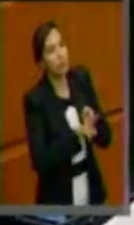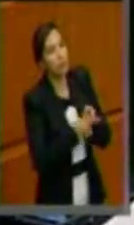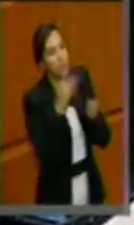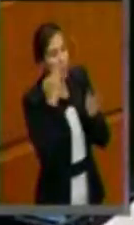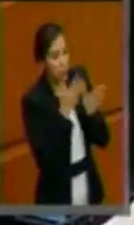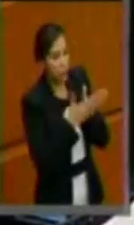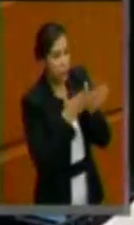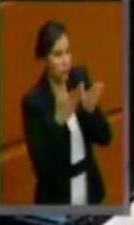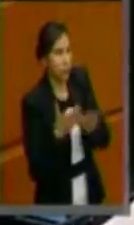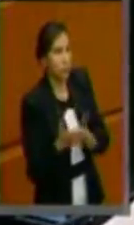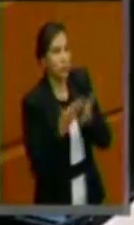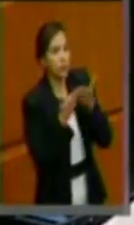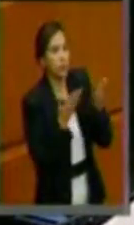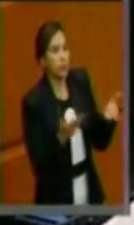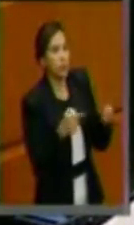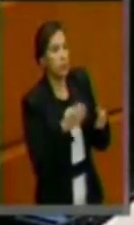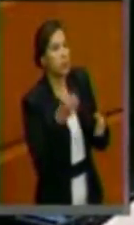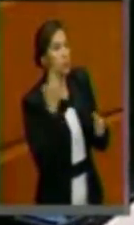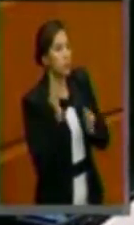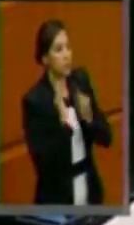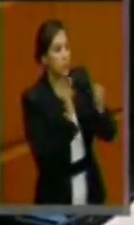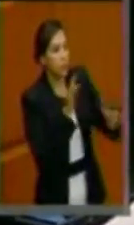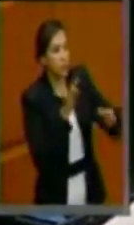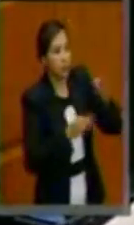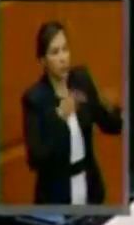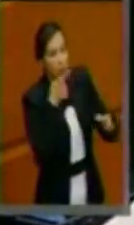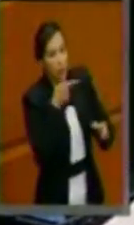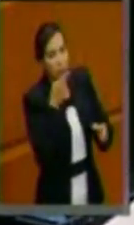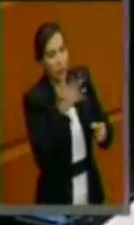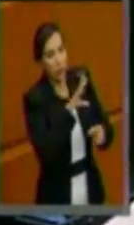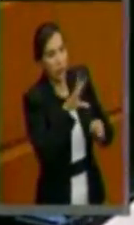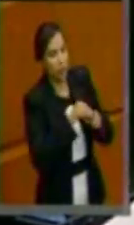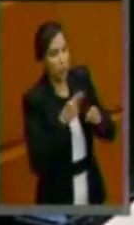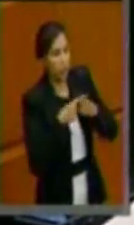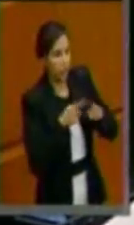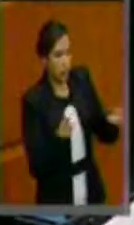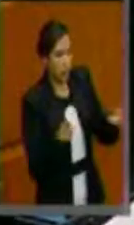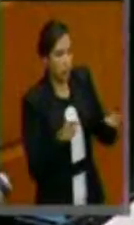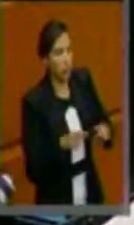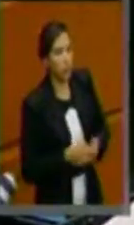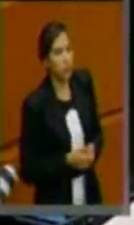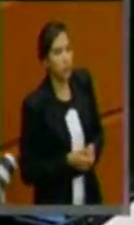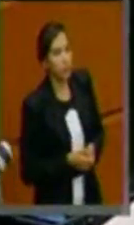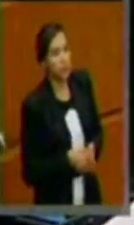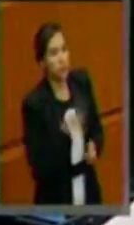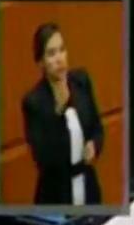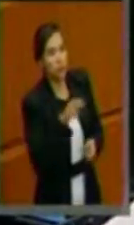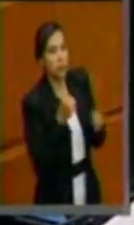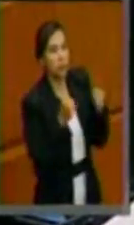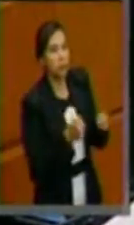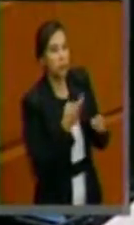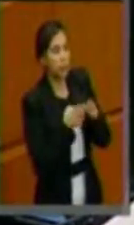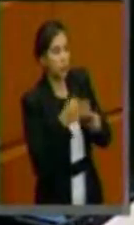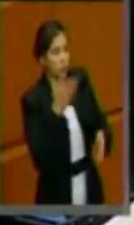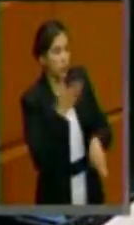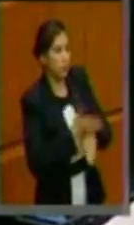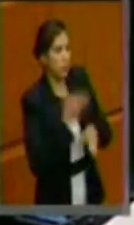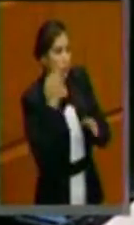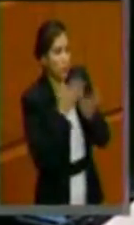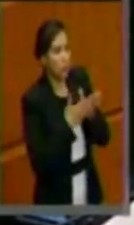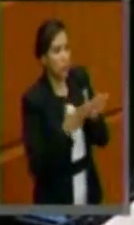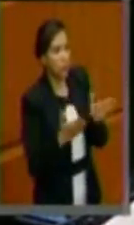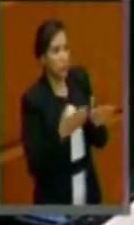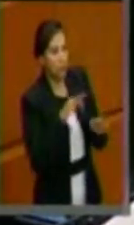tardado, y hoy en una audiencia oral totalmente distinta. Seguramente su sentencia no va a